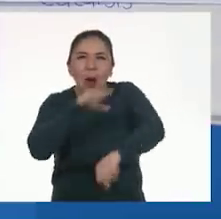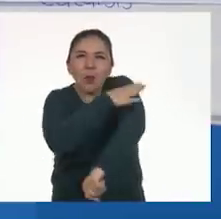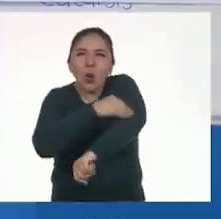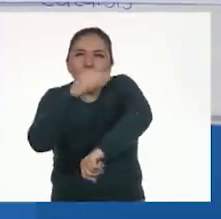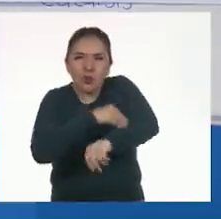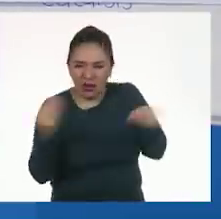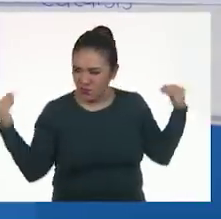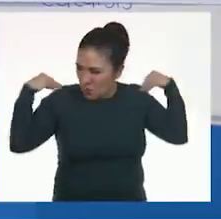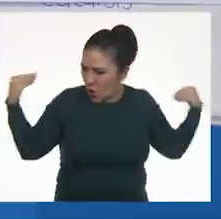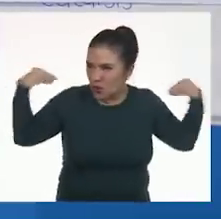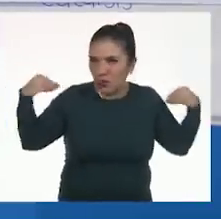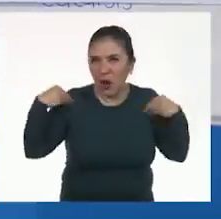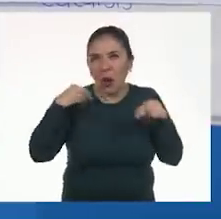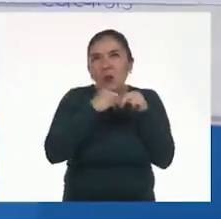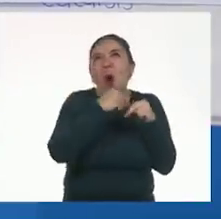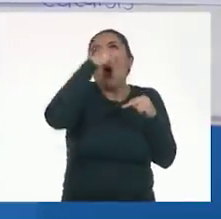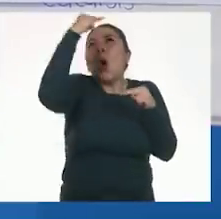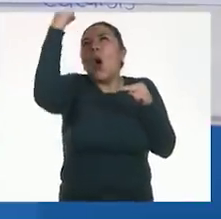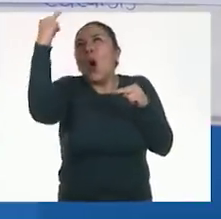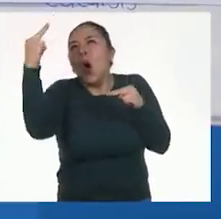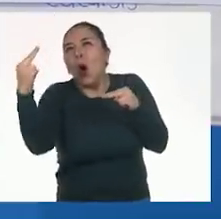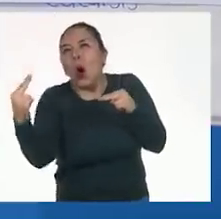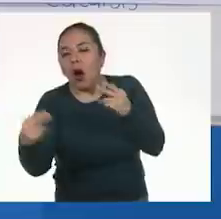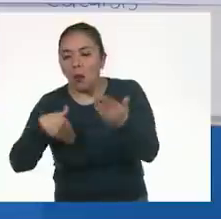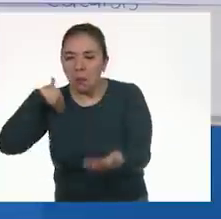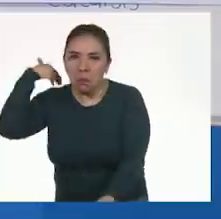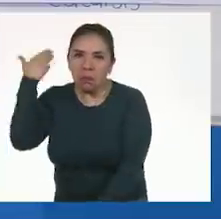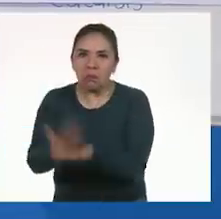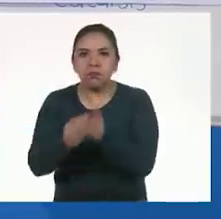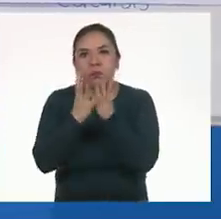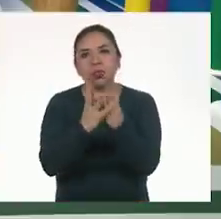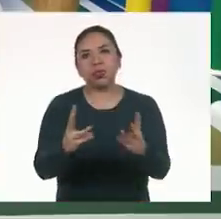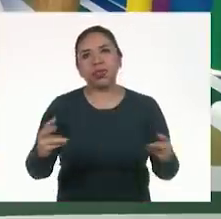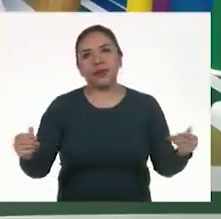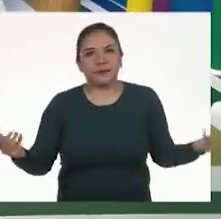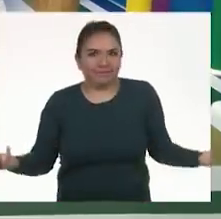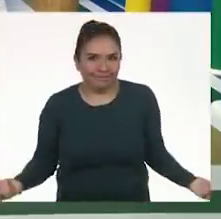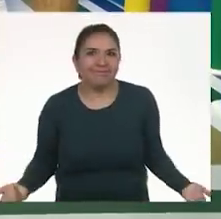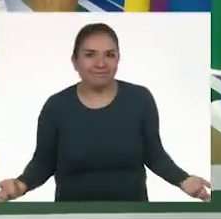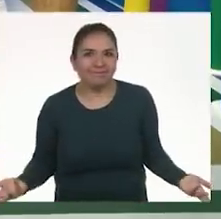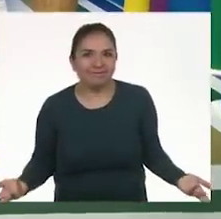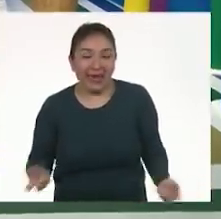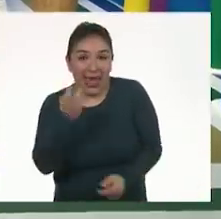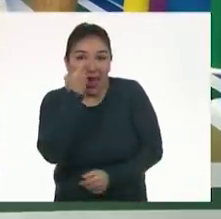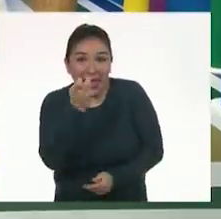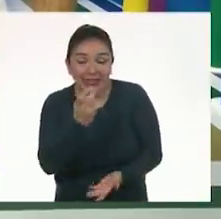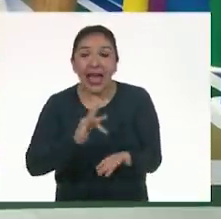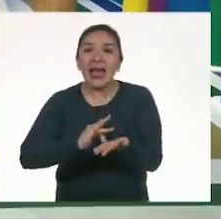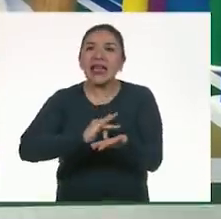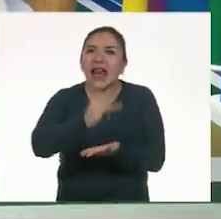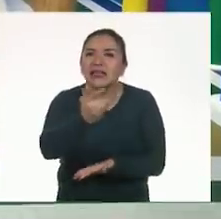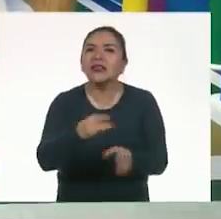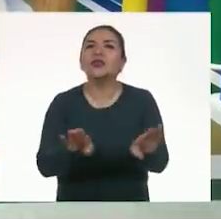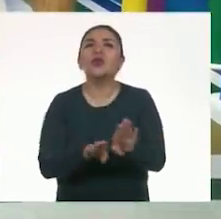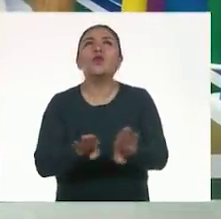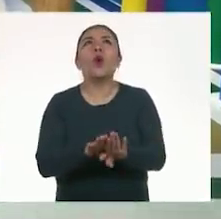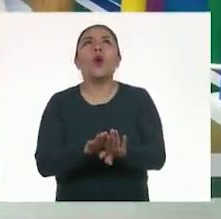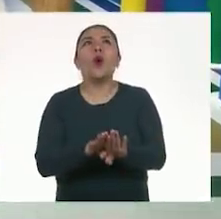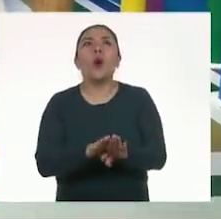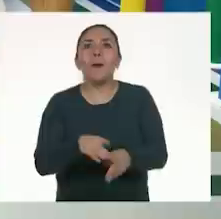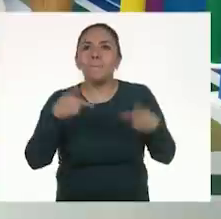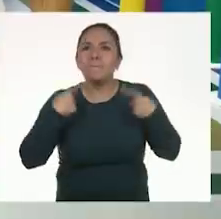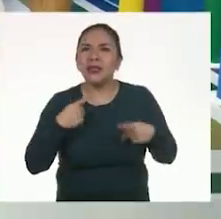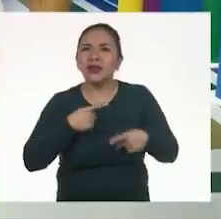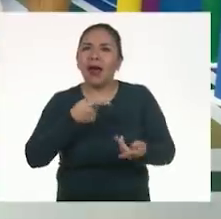vacío. Y ¡pum! Acaban como mermelada en el agua. Exacto, exacto. Sin embargo, gracias a esos